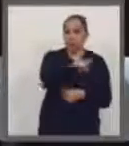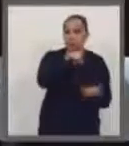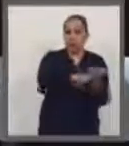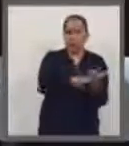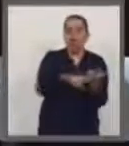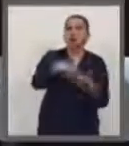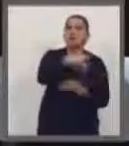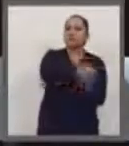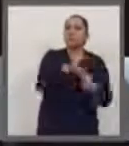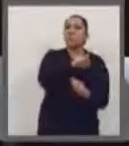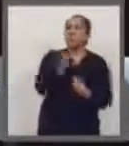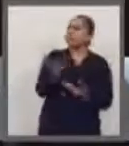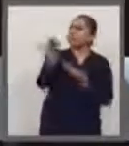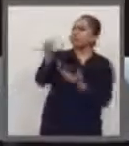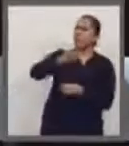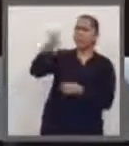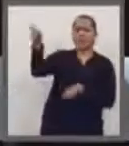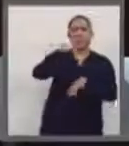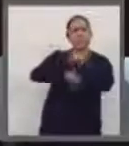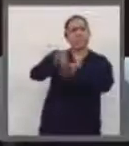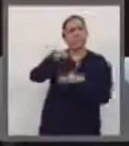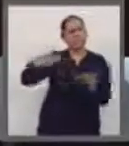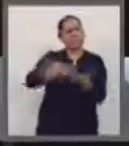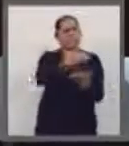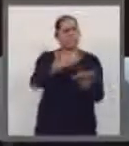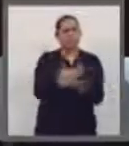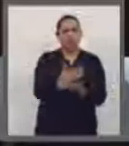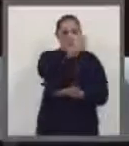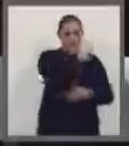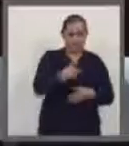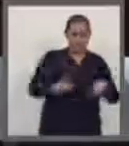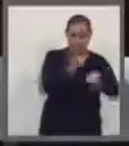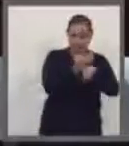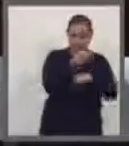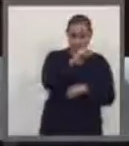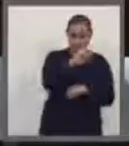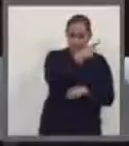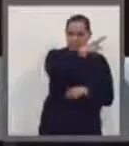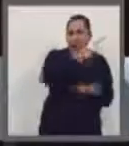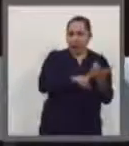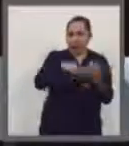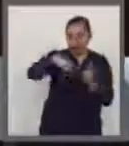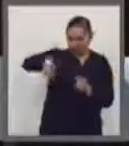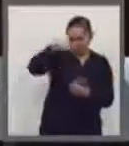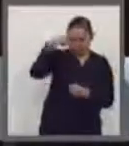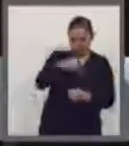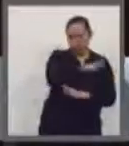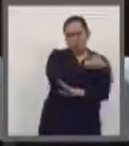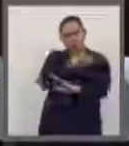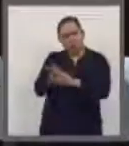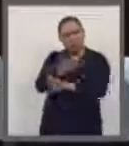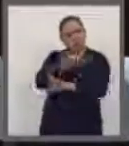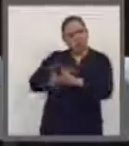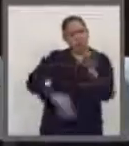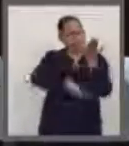extranjeros donald trump nos ofende nos insulta a que quiere construir un